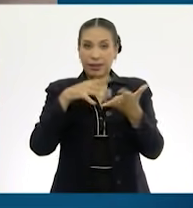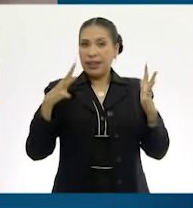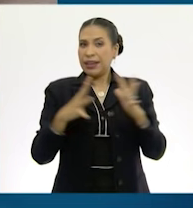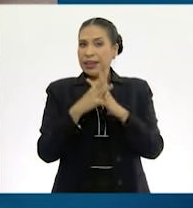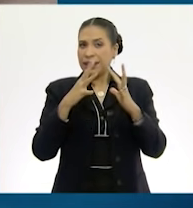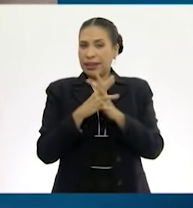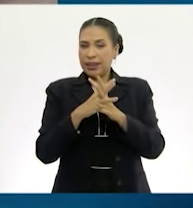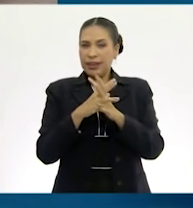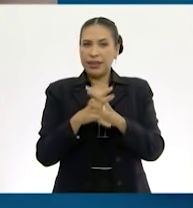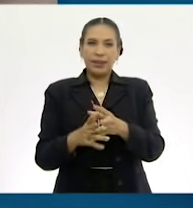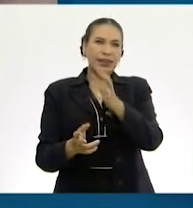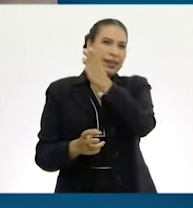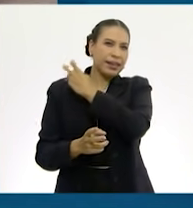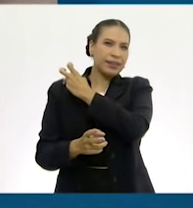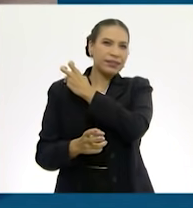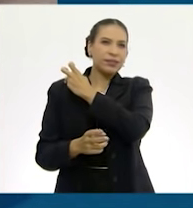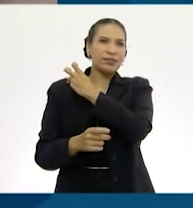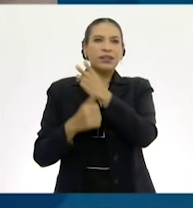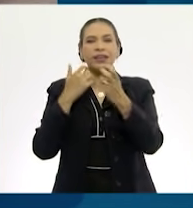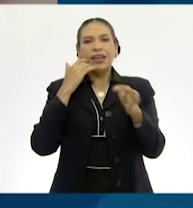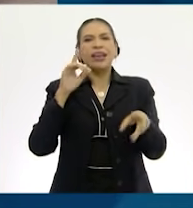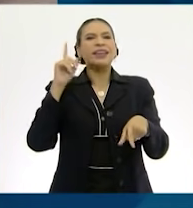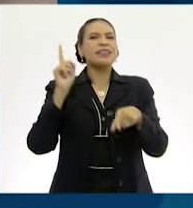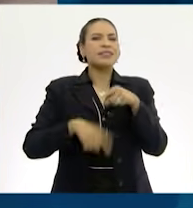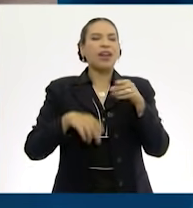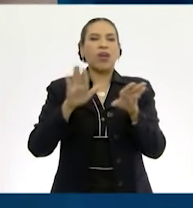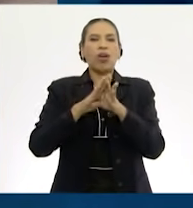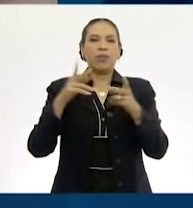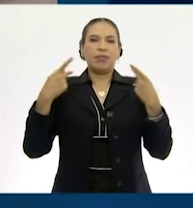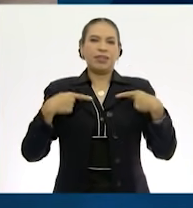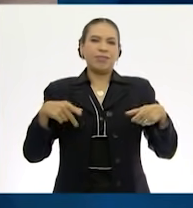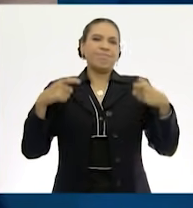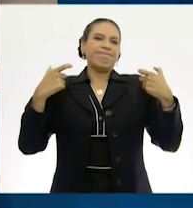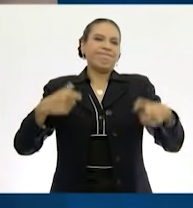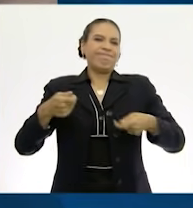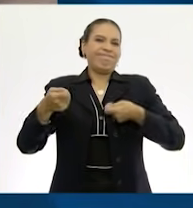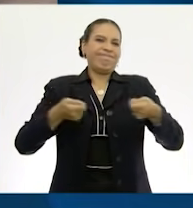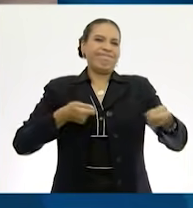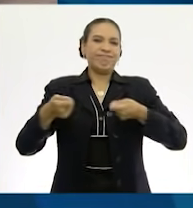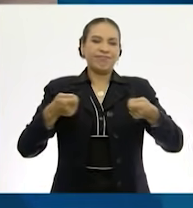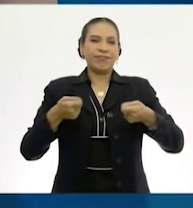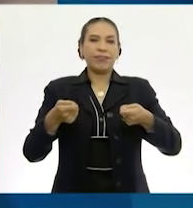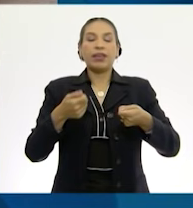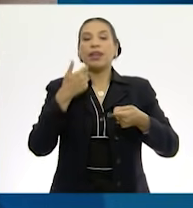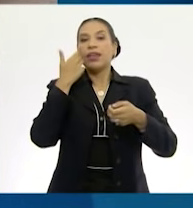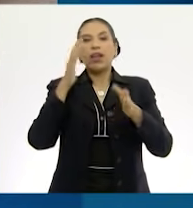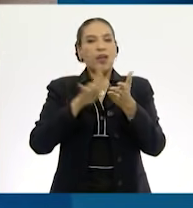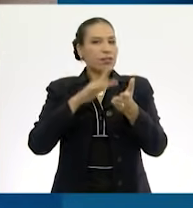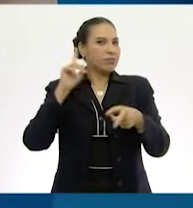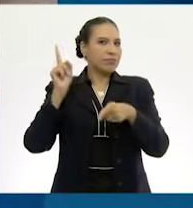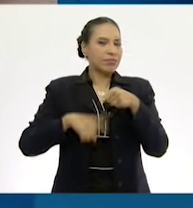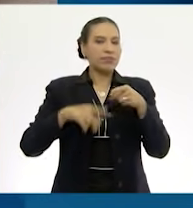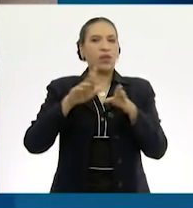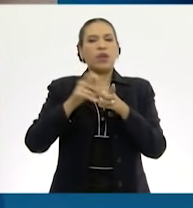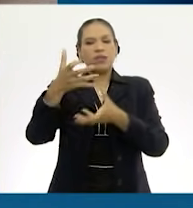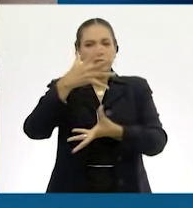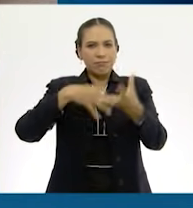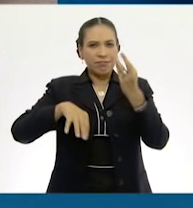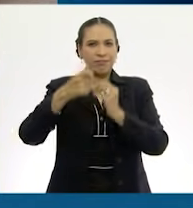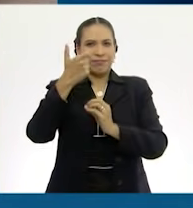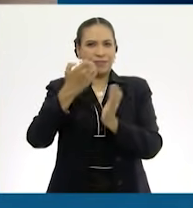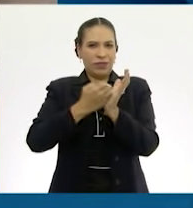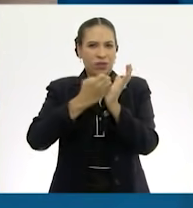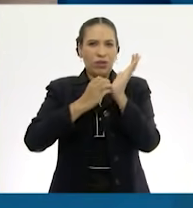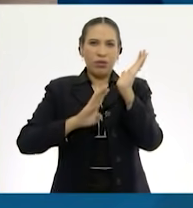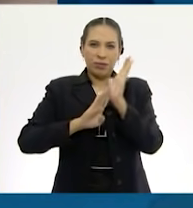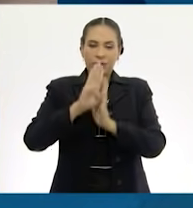guerra intentó terminar con los privilegios de la clase dominante, buscó la reactivación de la economía y entre otras cosas,